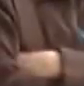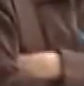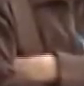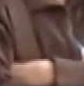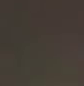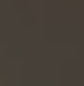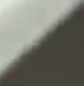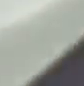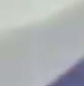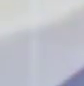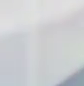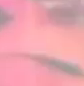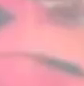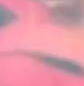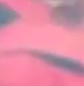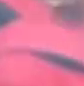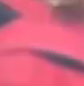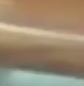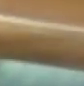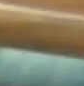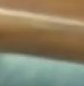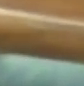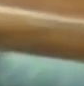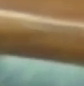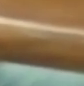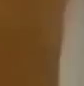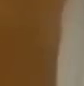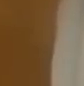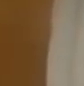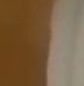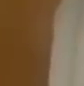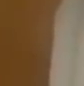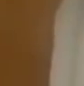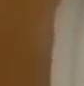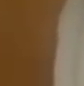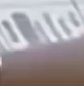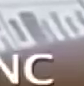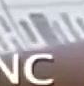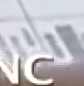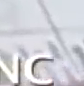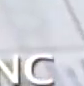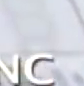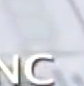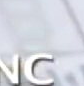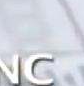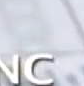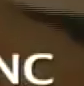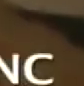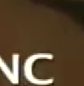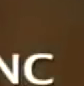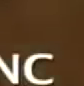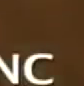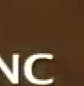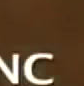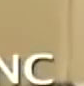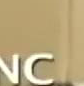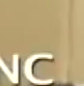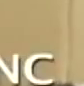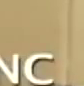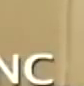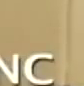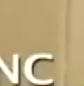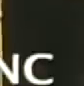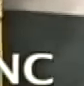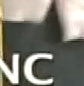Nuestro país es un país democrático, libre. Vamos a la elección número 22 y va a ser la victoria